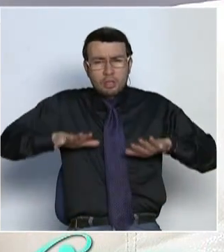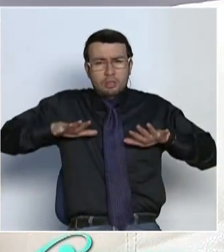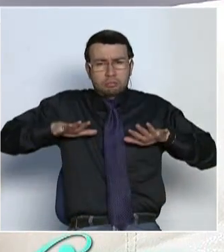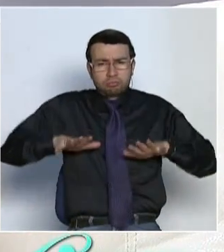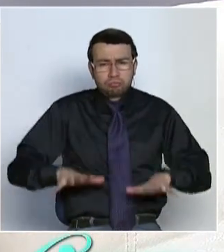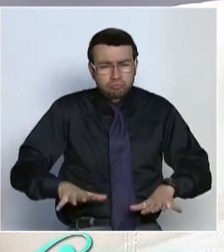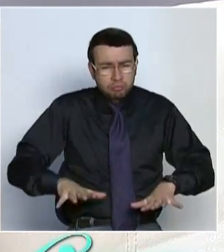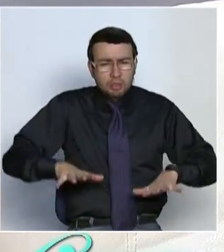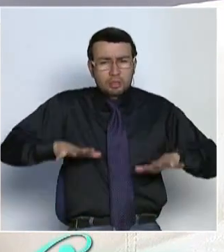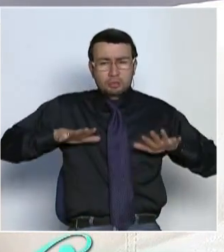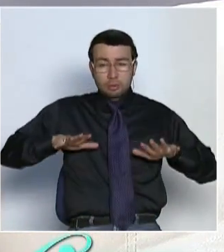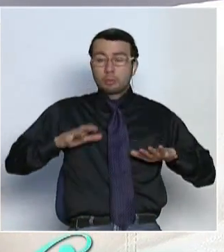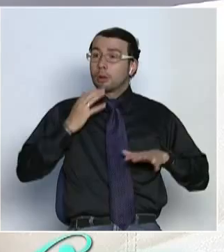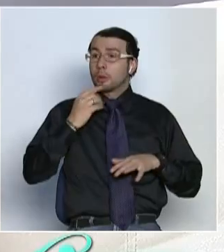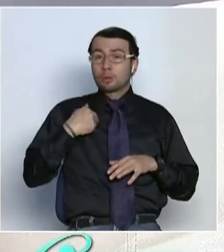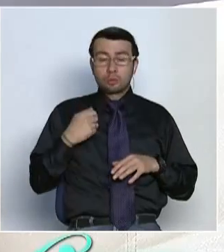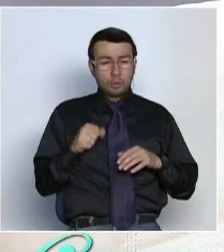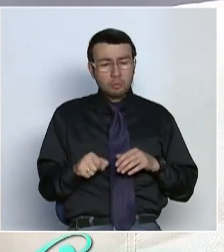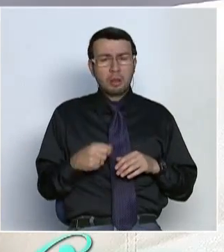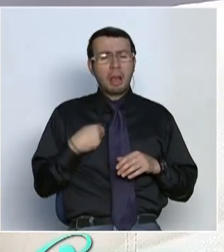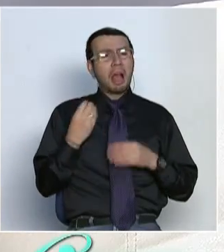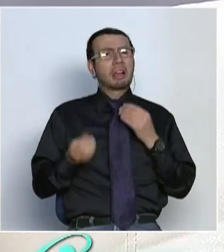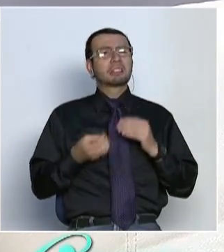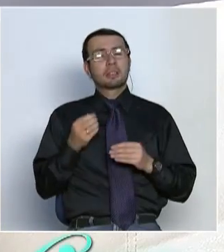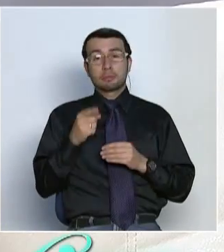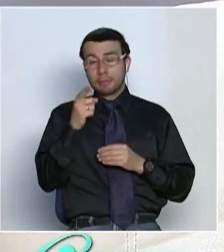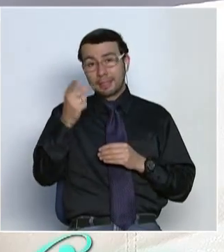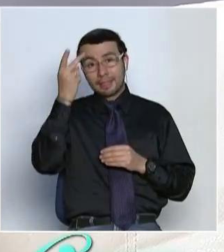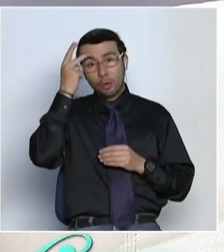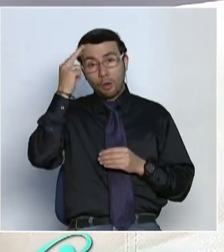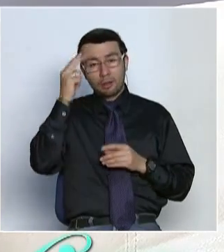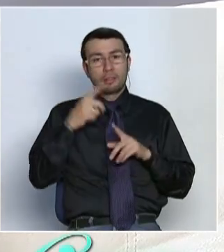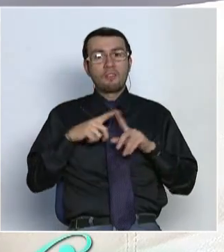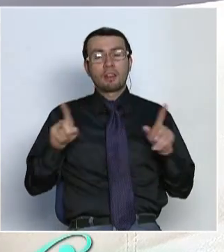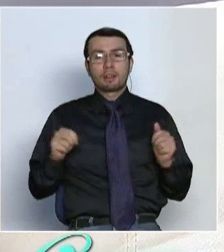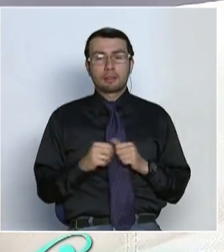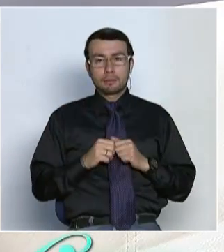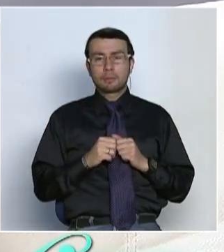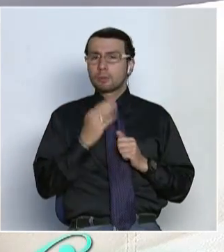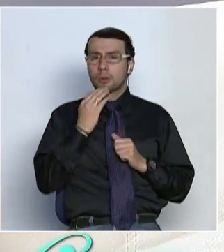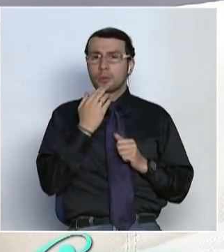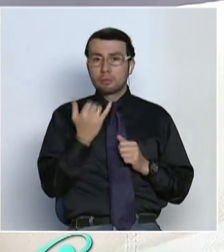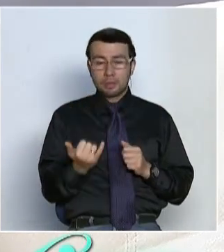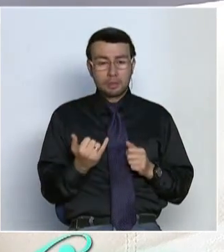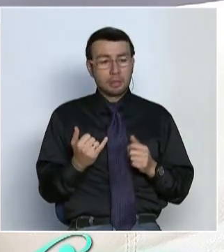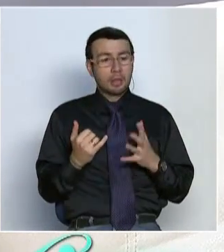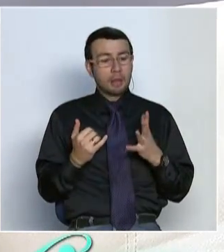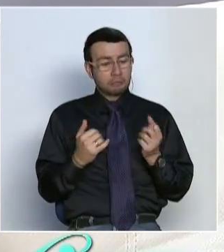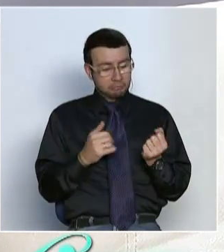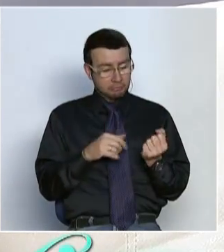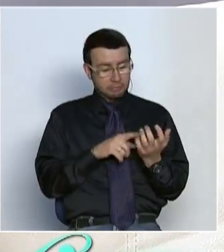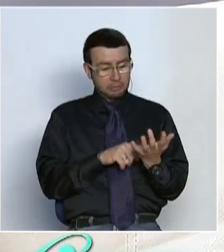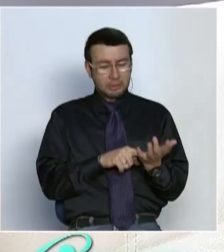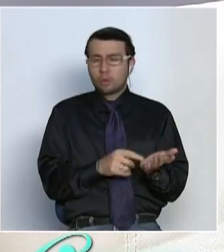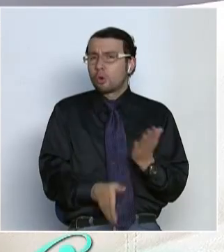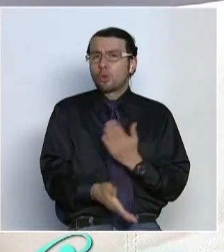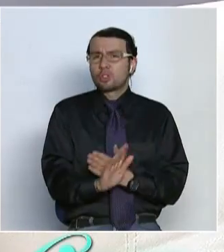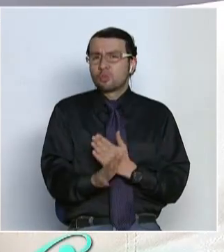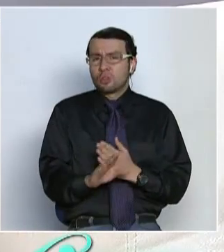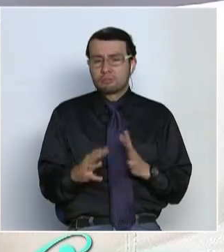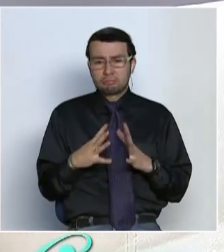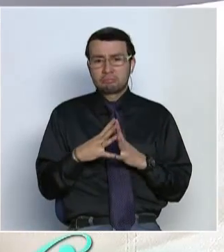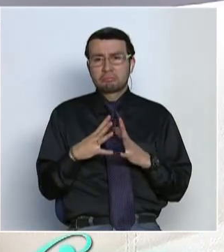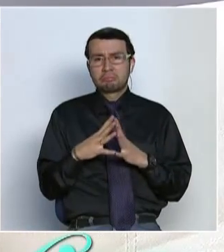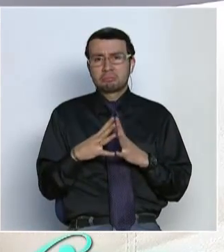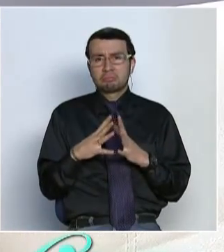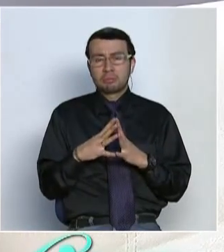gente dice, no, voy a abrir esto y hacen esto. Miren el error, se cierra acá el dedo y sigue cerrado acá. Cuando lo van